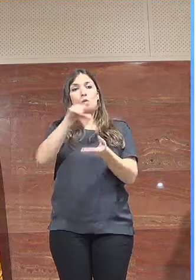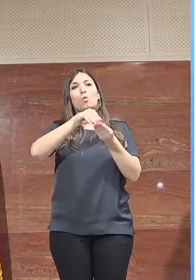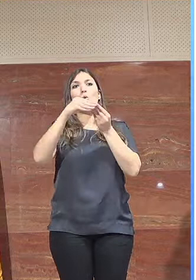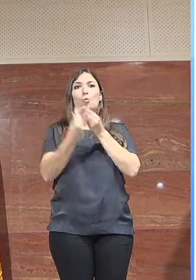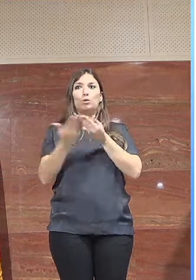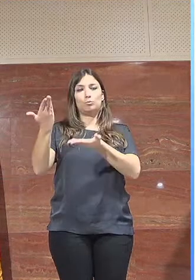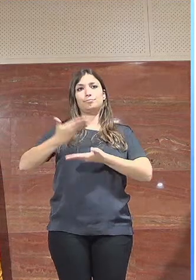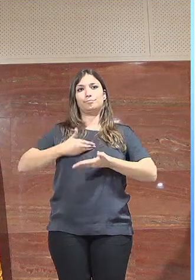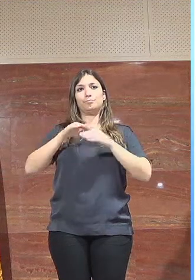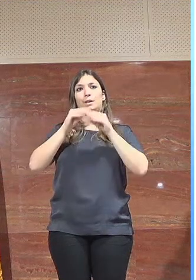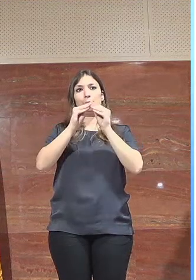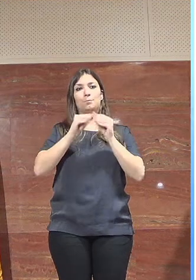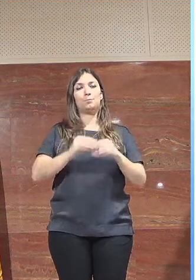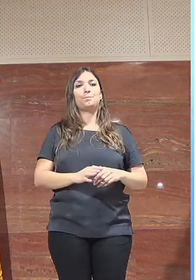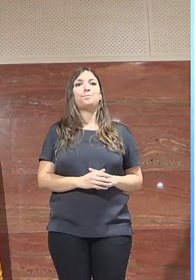documento.